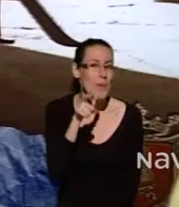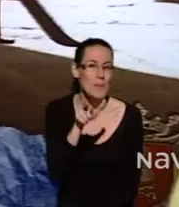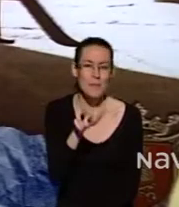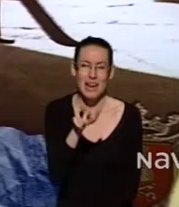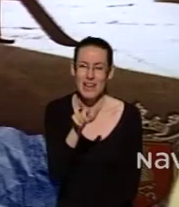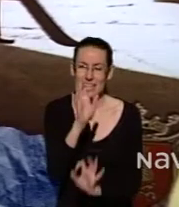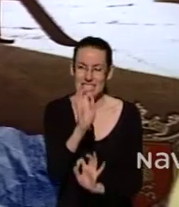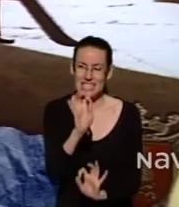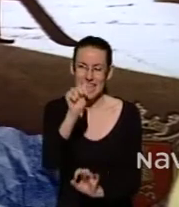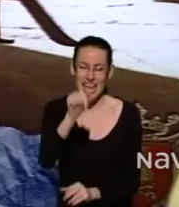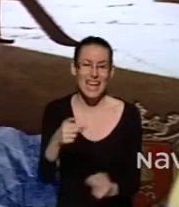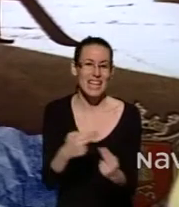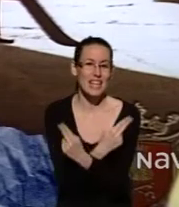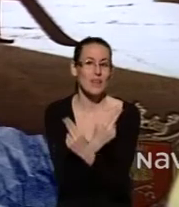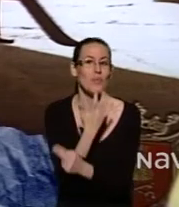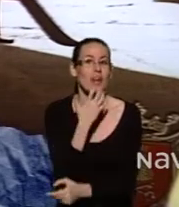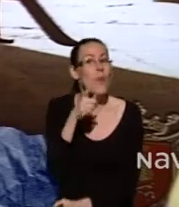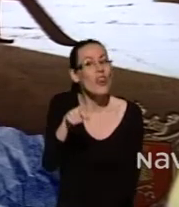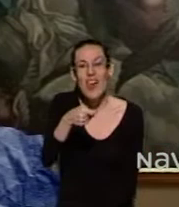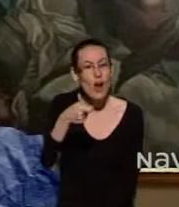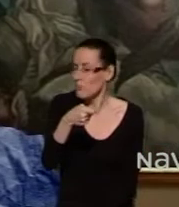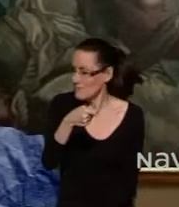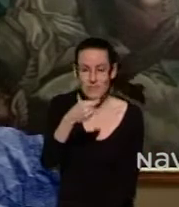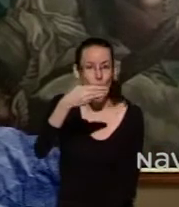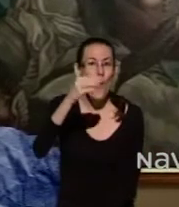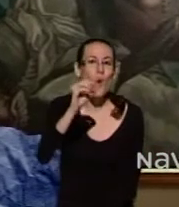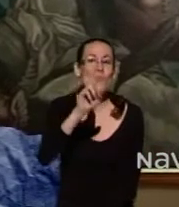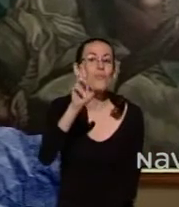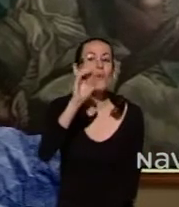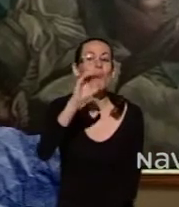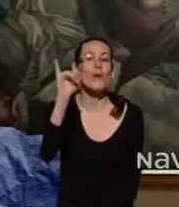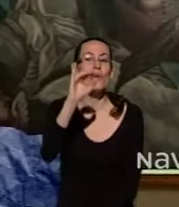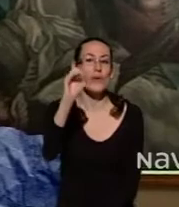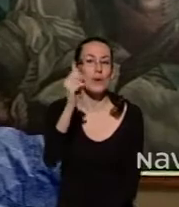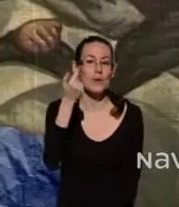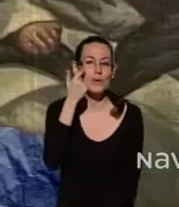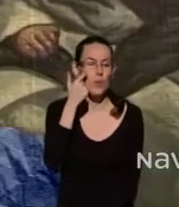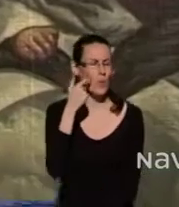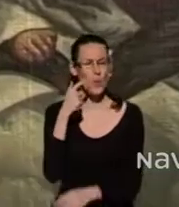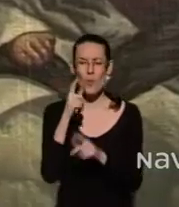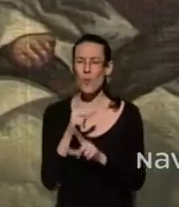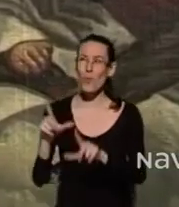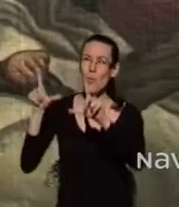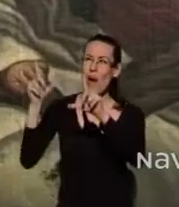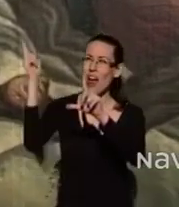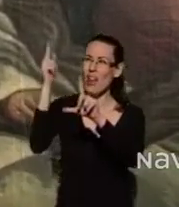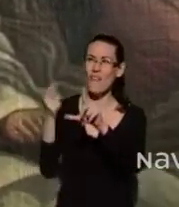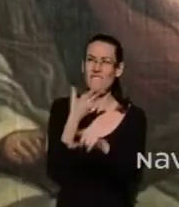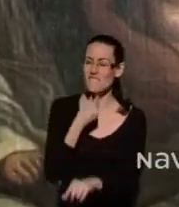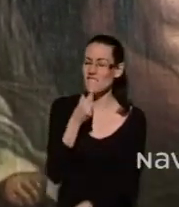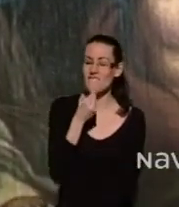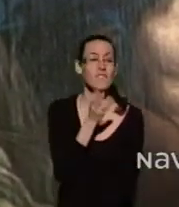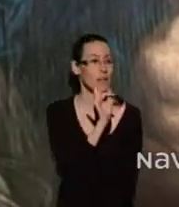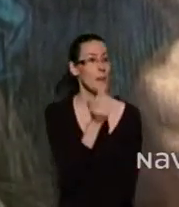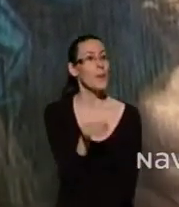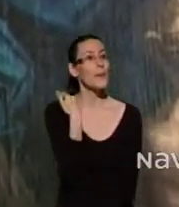villabarquín, cerrojo le llamaban borrojo. Me fascinan los cuadros que tenéis. Ese cuadro, cuando entraron los franceses, le